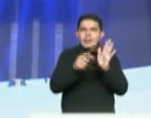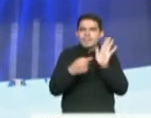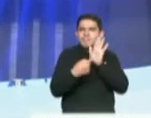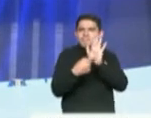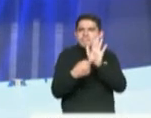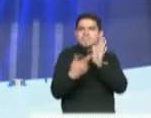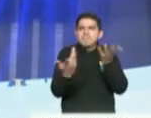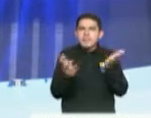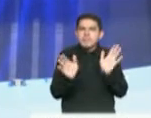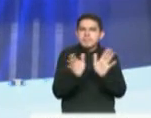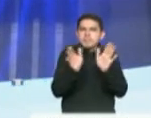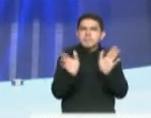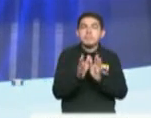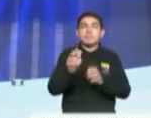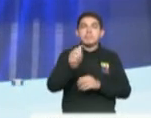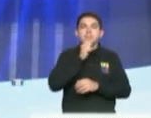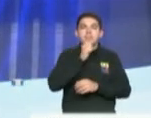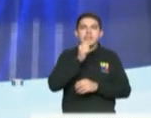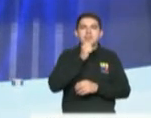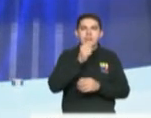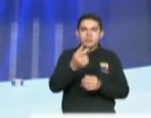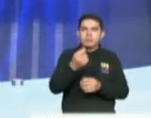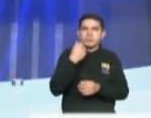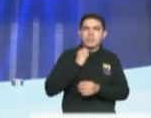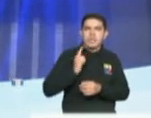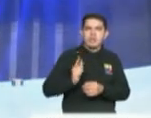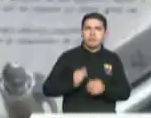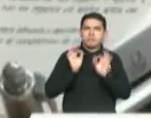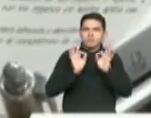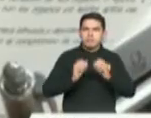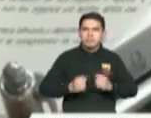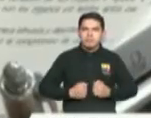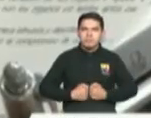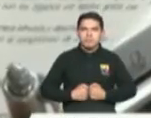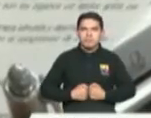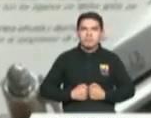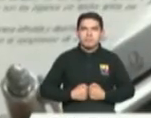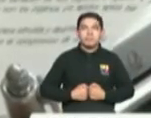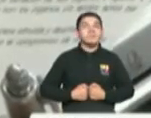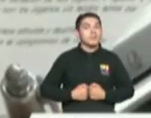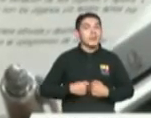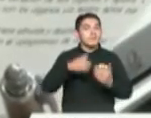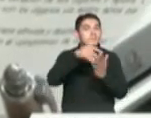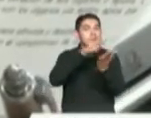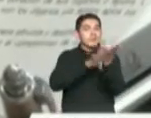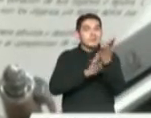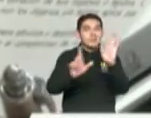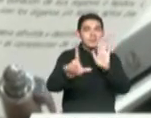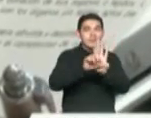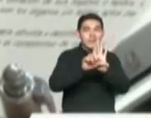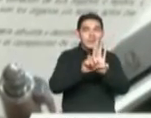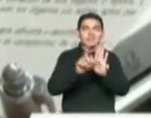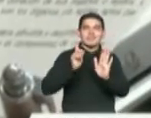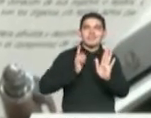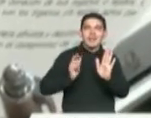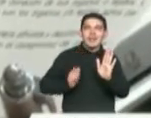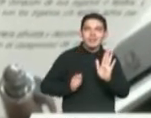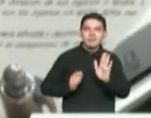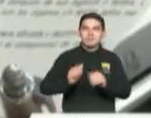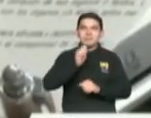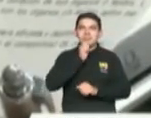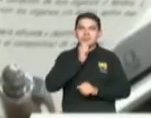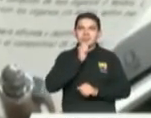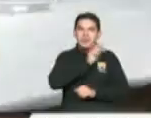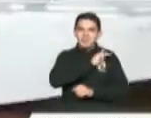garantiza un verdadero sistema de salud el proyecto de ley de medicina prepagada plantea